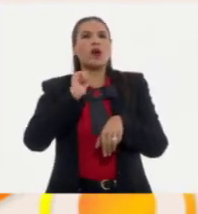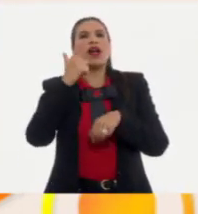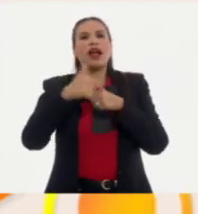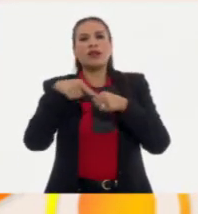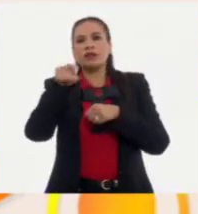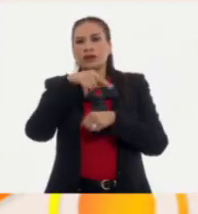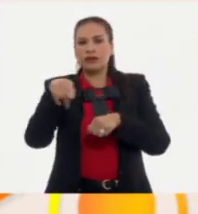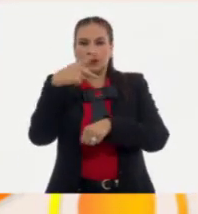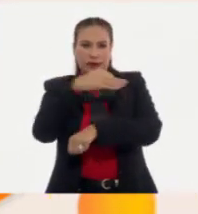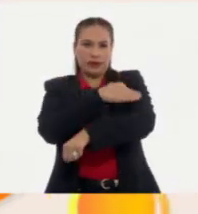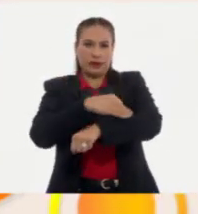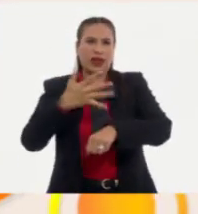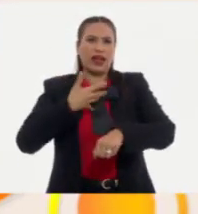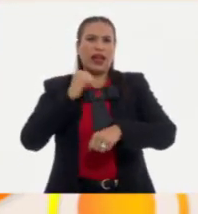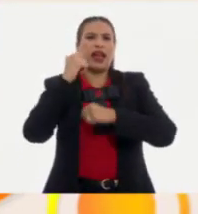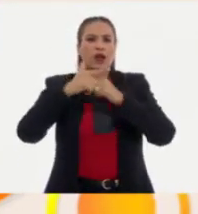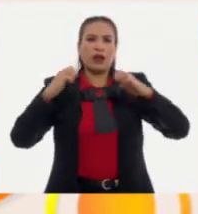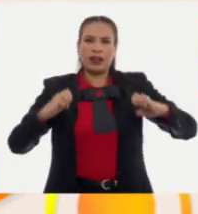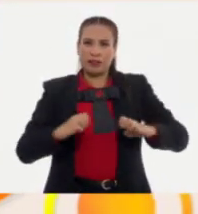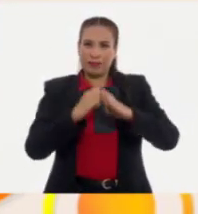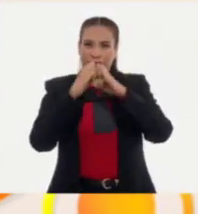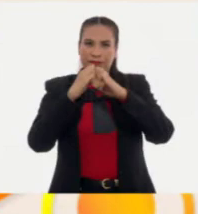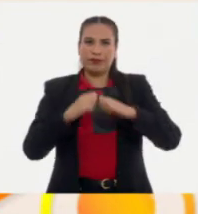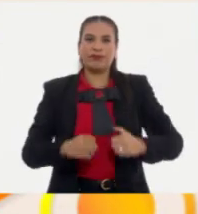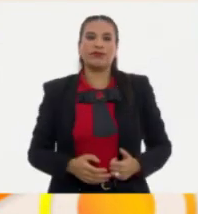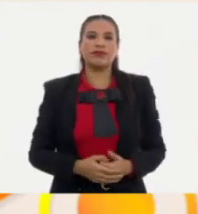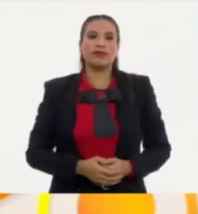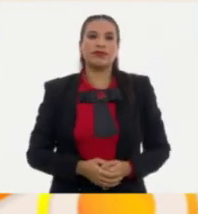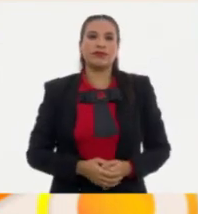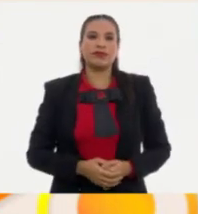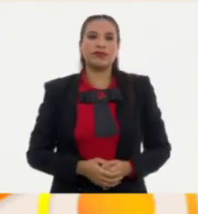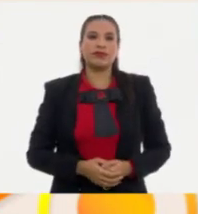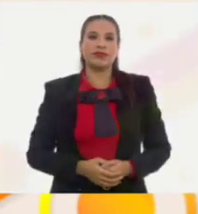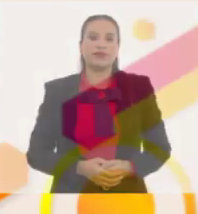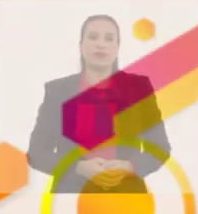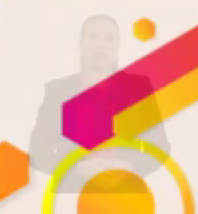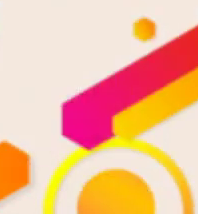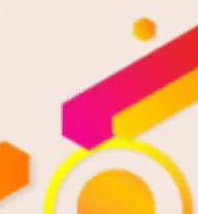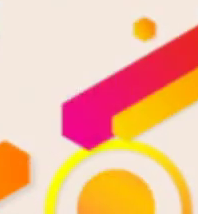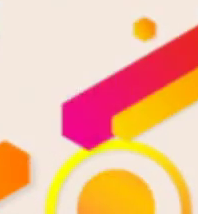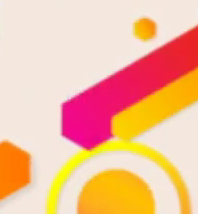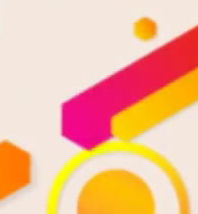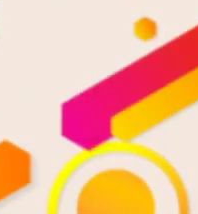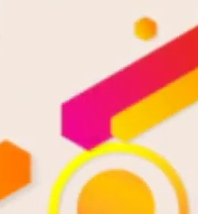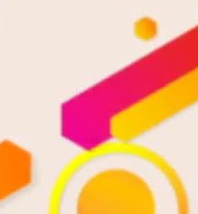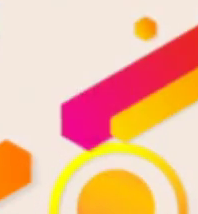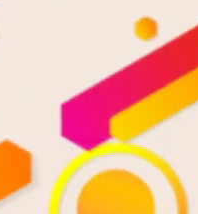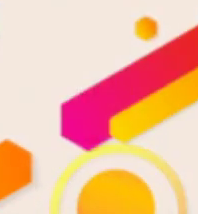alguien cerca de ti tenga una emergencia.